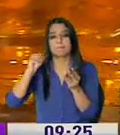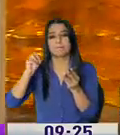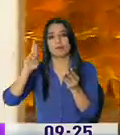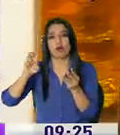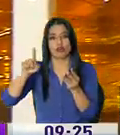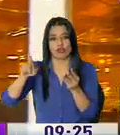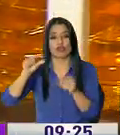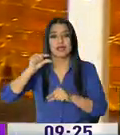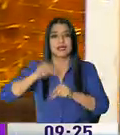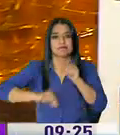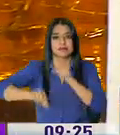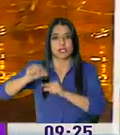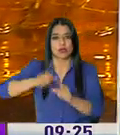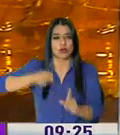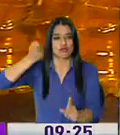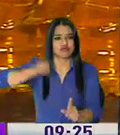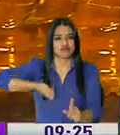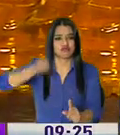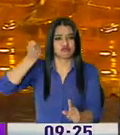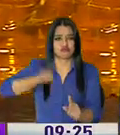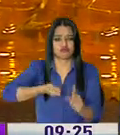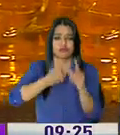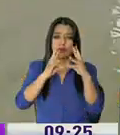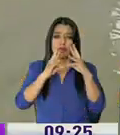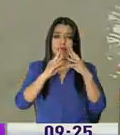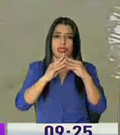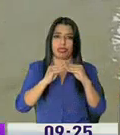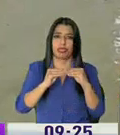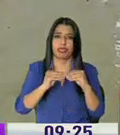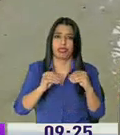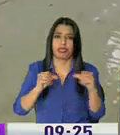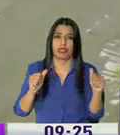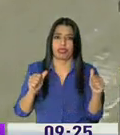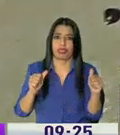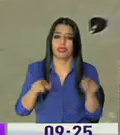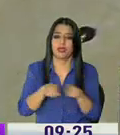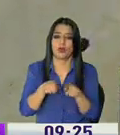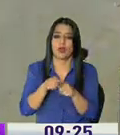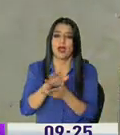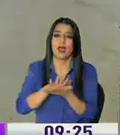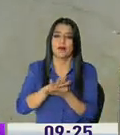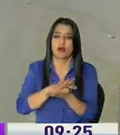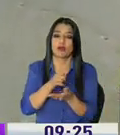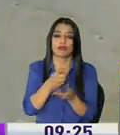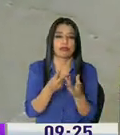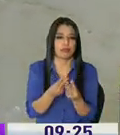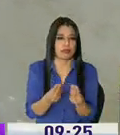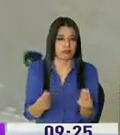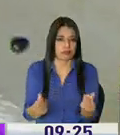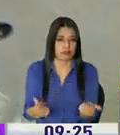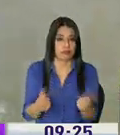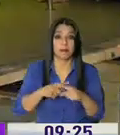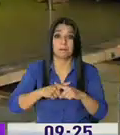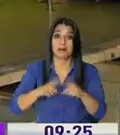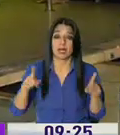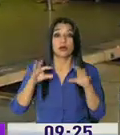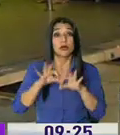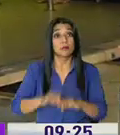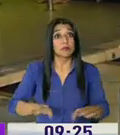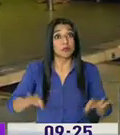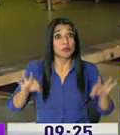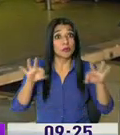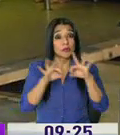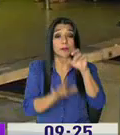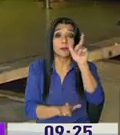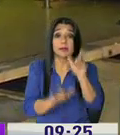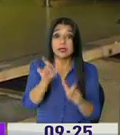un surfactante, es un jabón que tiene características biocidas y elimina al microorganismo. Pero de ahí la importancia de que la